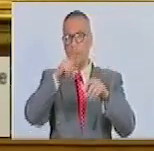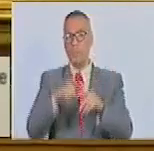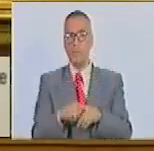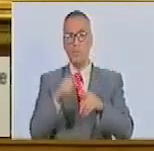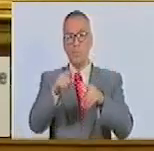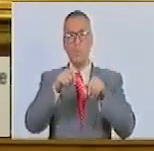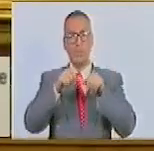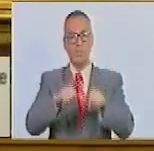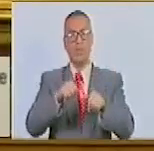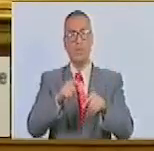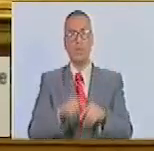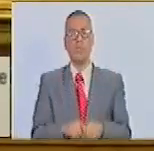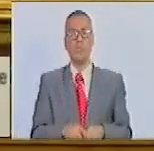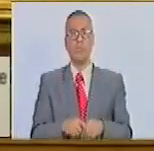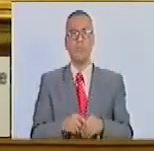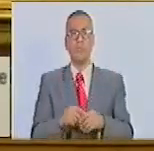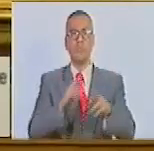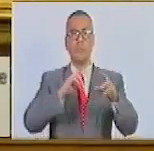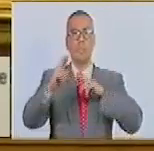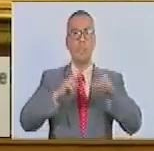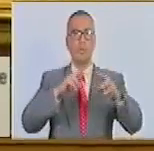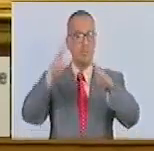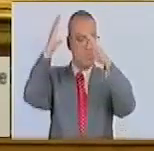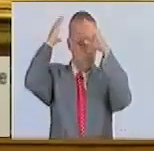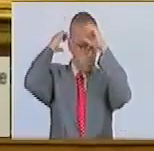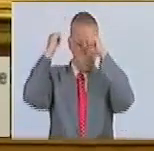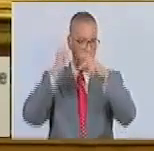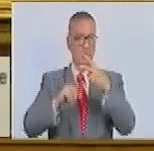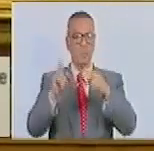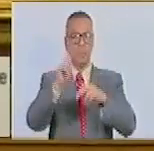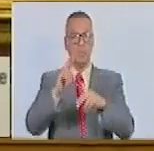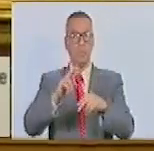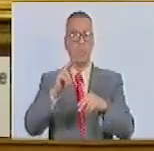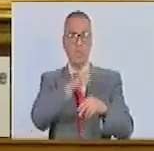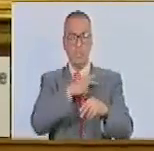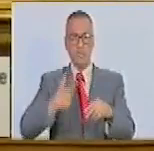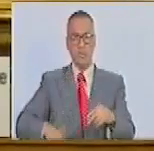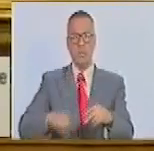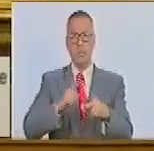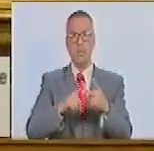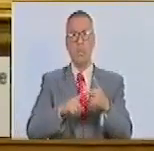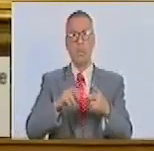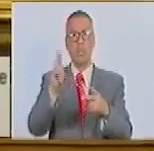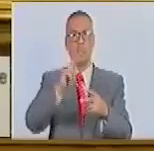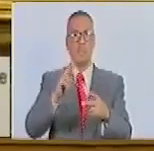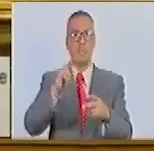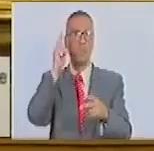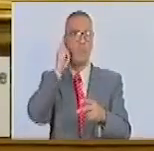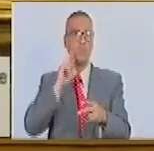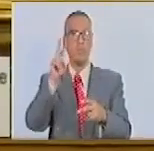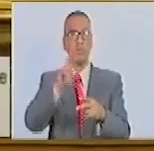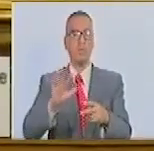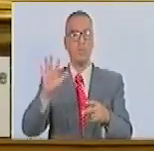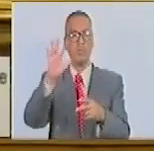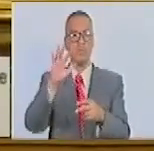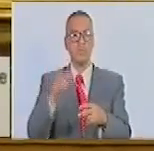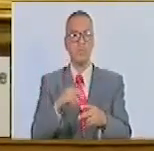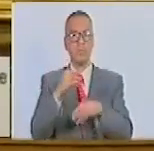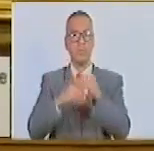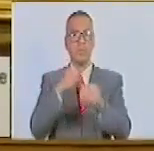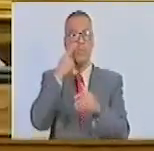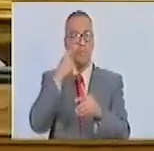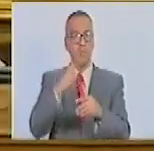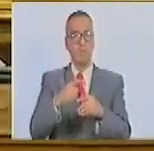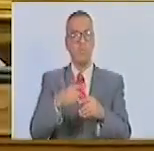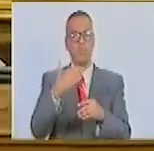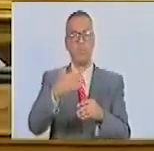del establecimiento de las relaciones diplomáticas entre la República Popular China y la República Bolivariana de Venezuela, sírvanse